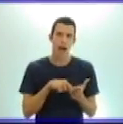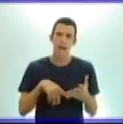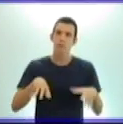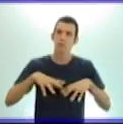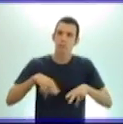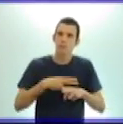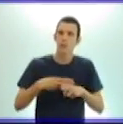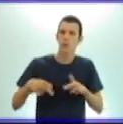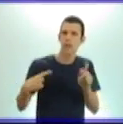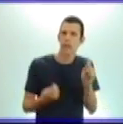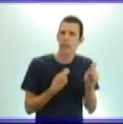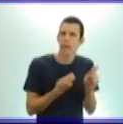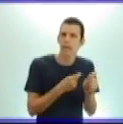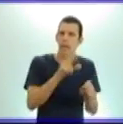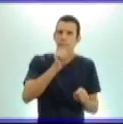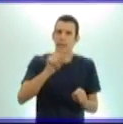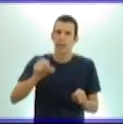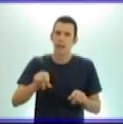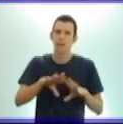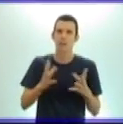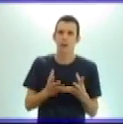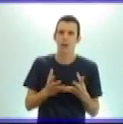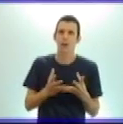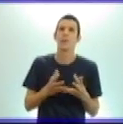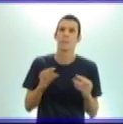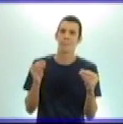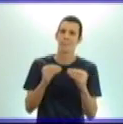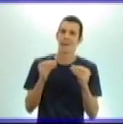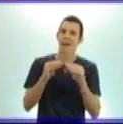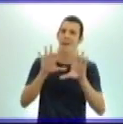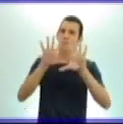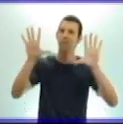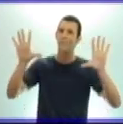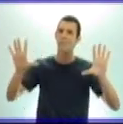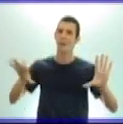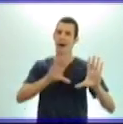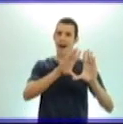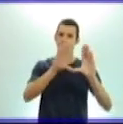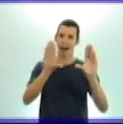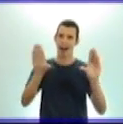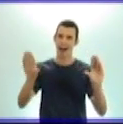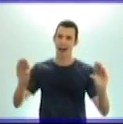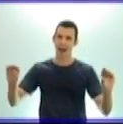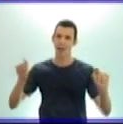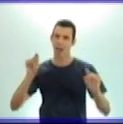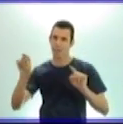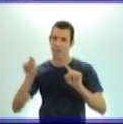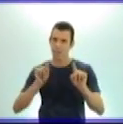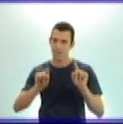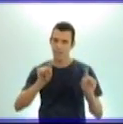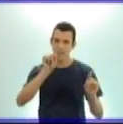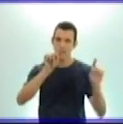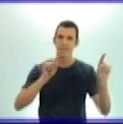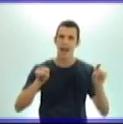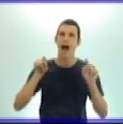mapa lugares como Guisa, La Maya,